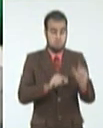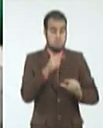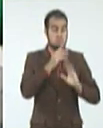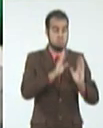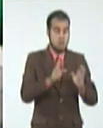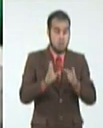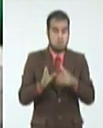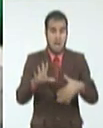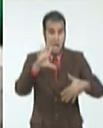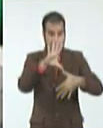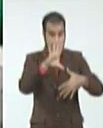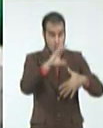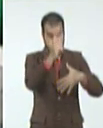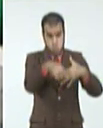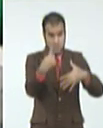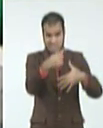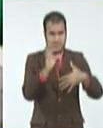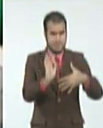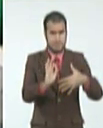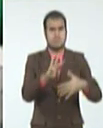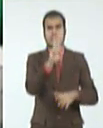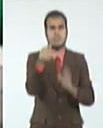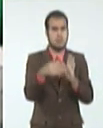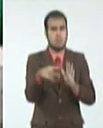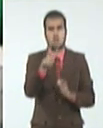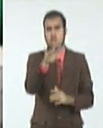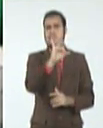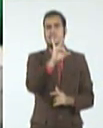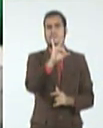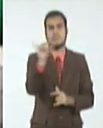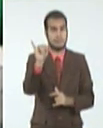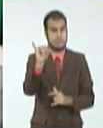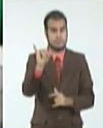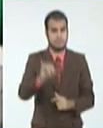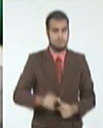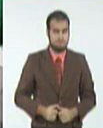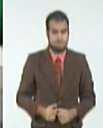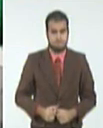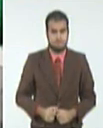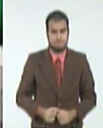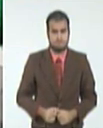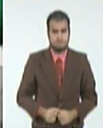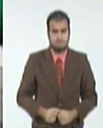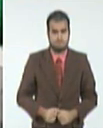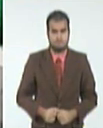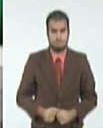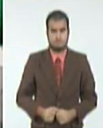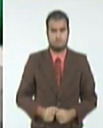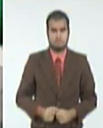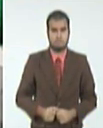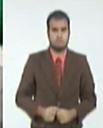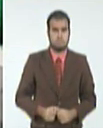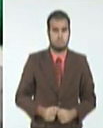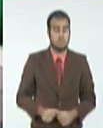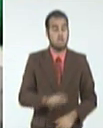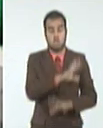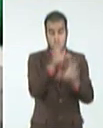más de 3.276 casos en el día de ayer y un acumulado ya de